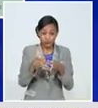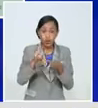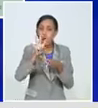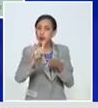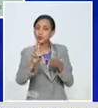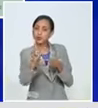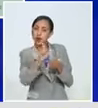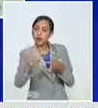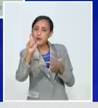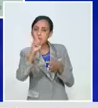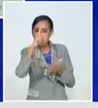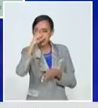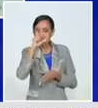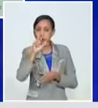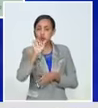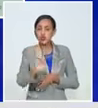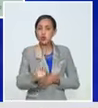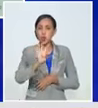con 4,